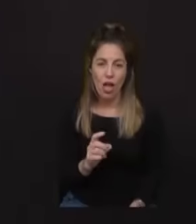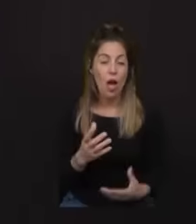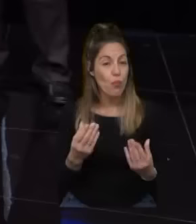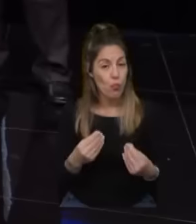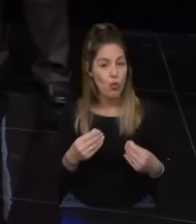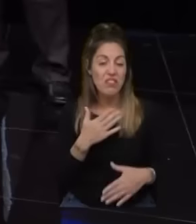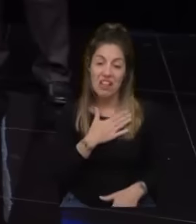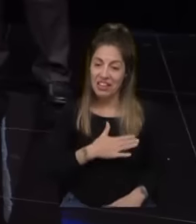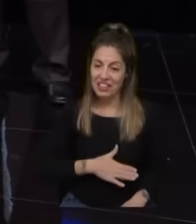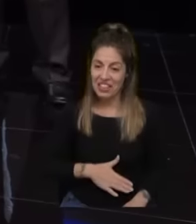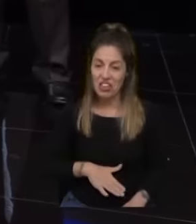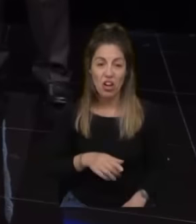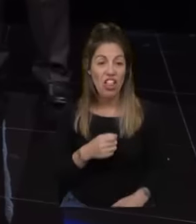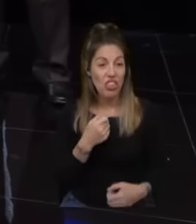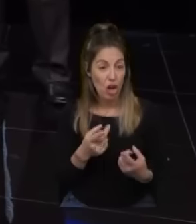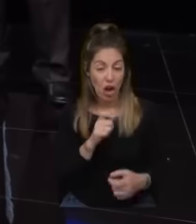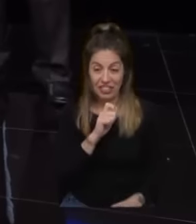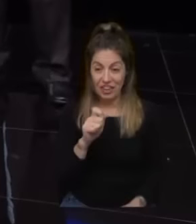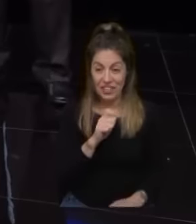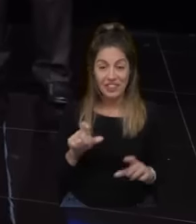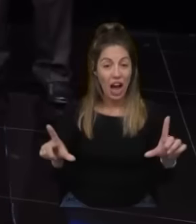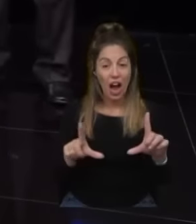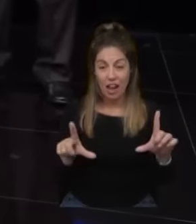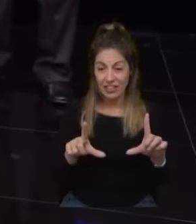muy tranquilo, que hasta dio entrevistas a programas de televisión.